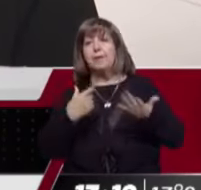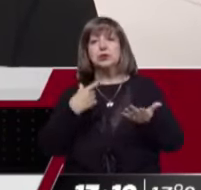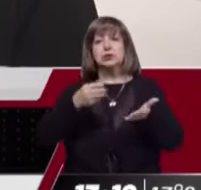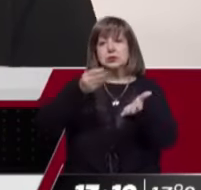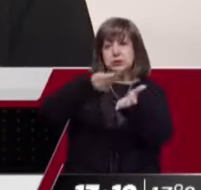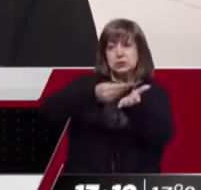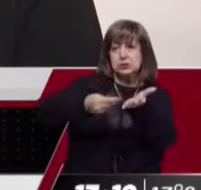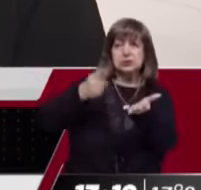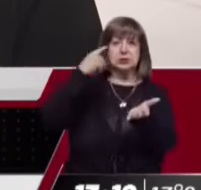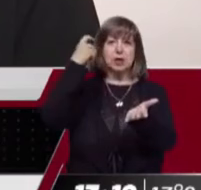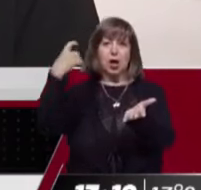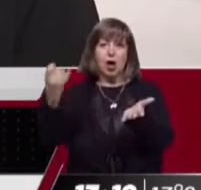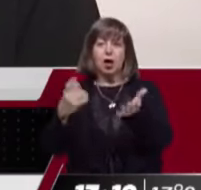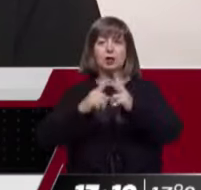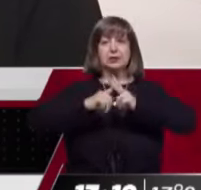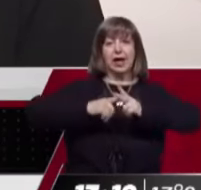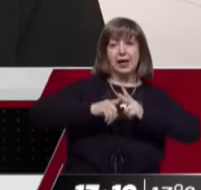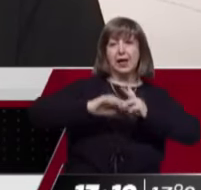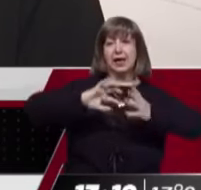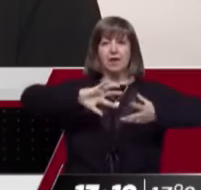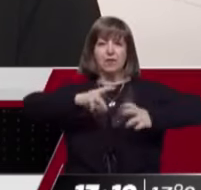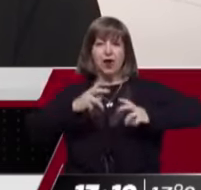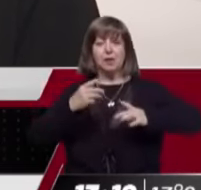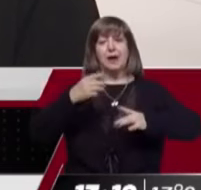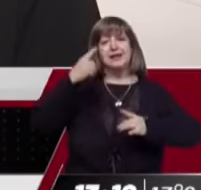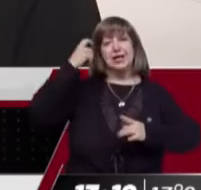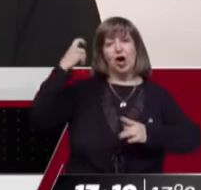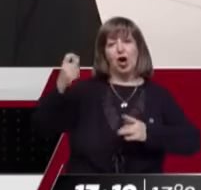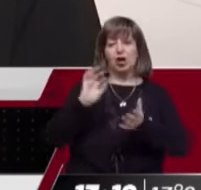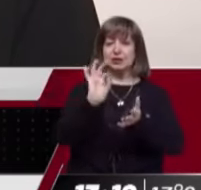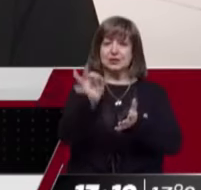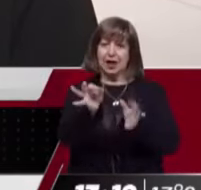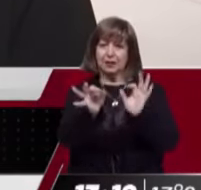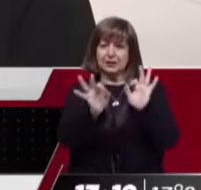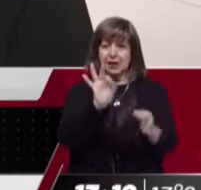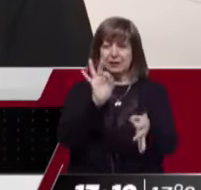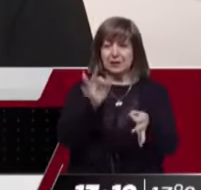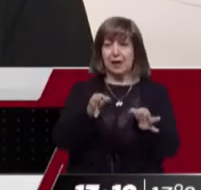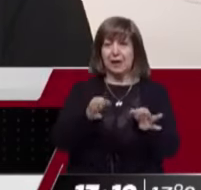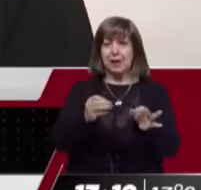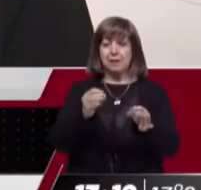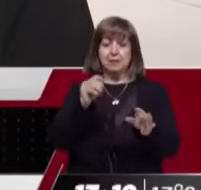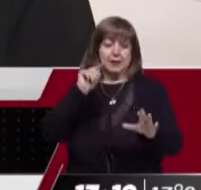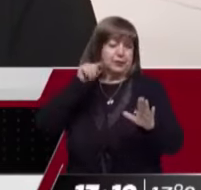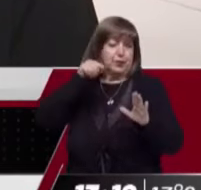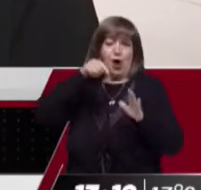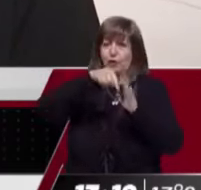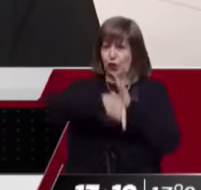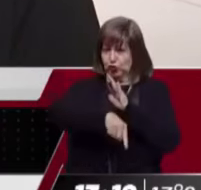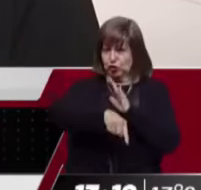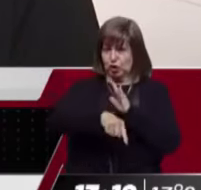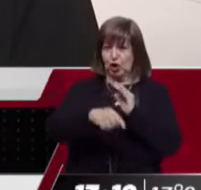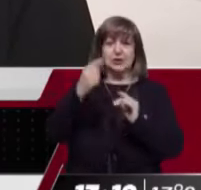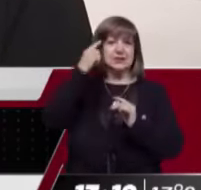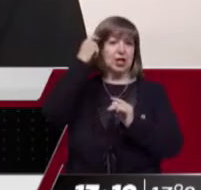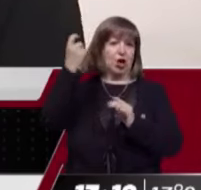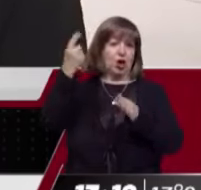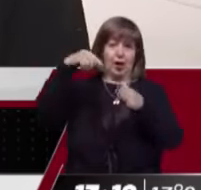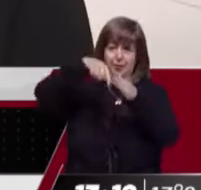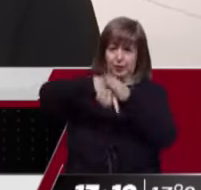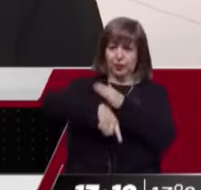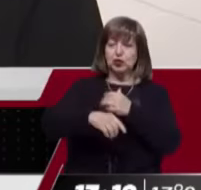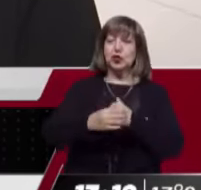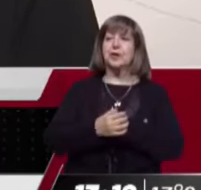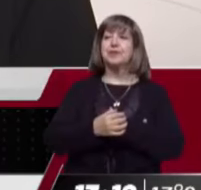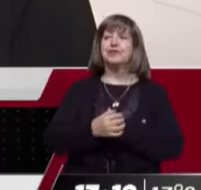videollamada y se utilizaron todas las técnicas necesarias para evitar una futura realización. ¿La lejanía del hecho no habría